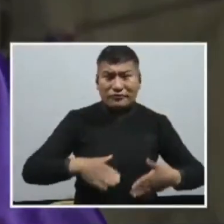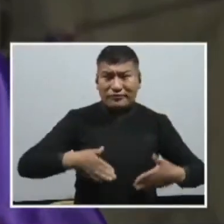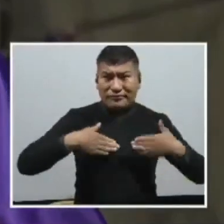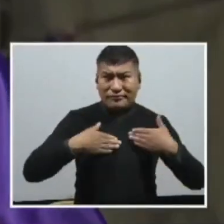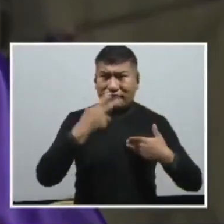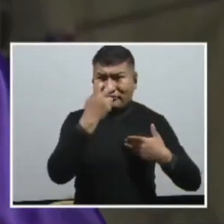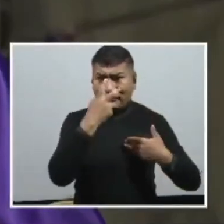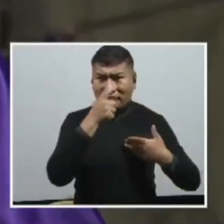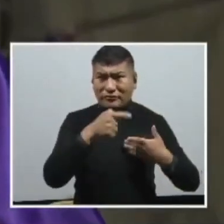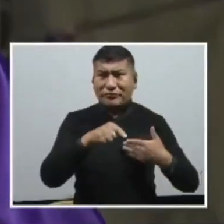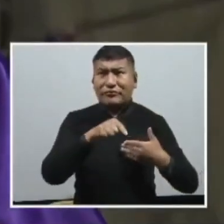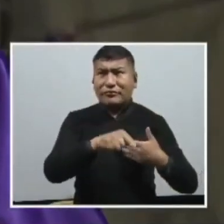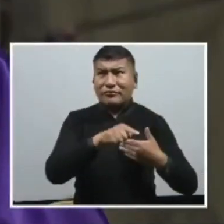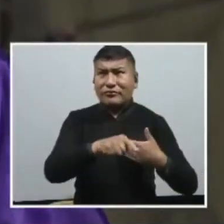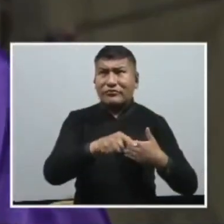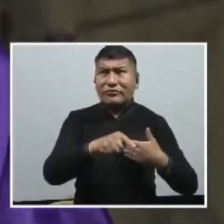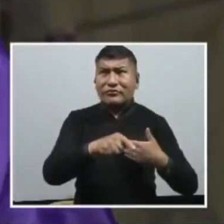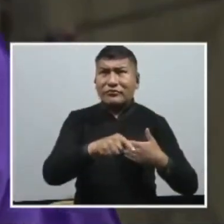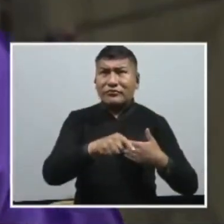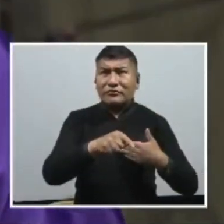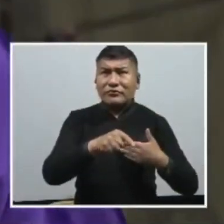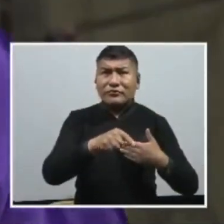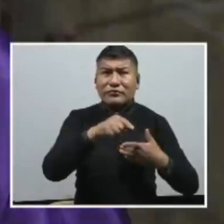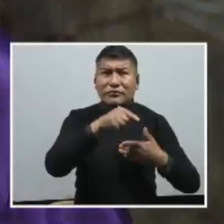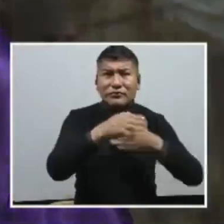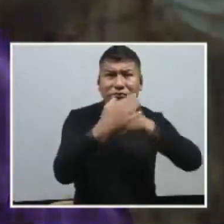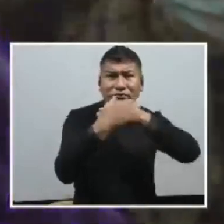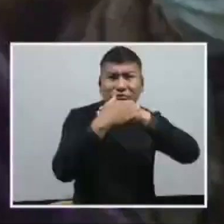de por medio que nos quiere decir algo a nosotros.